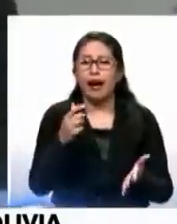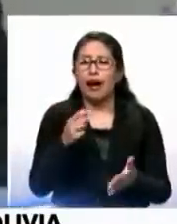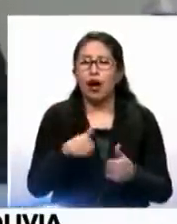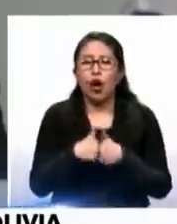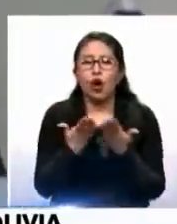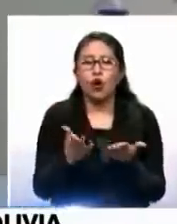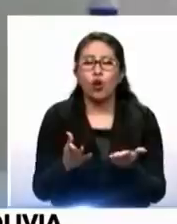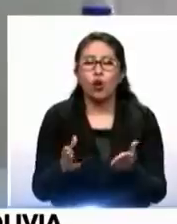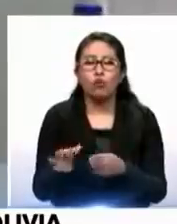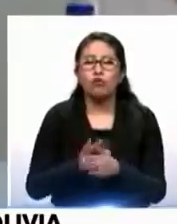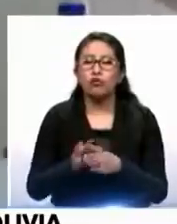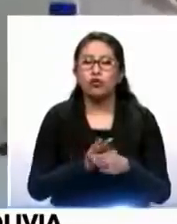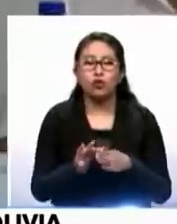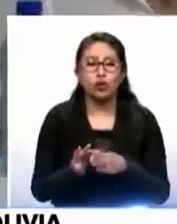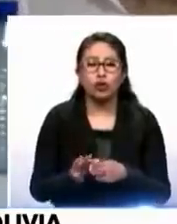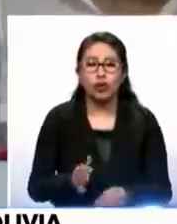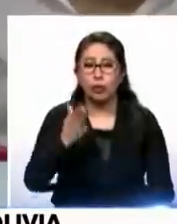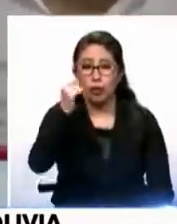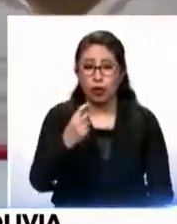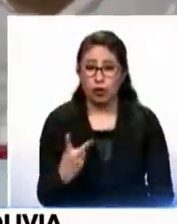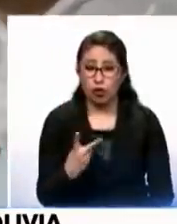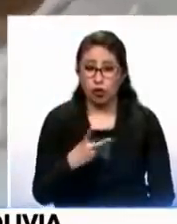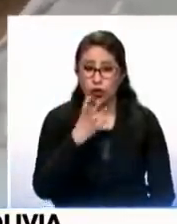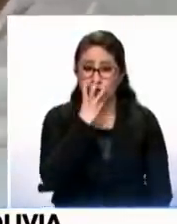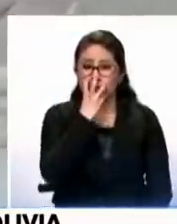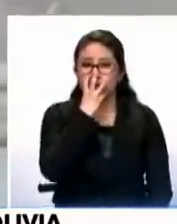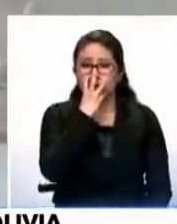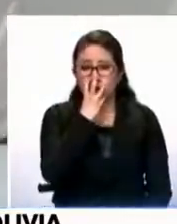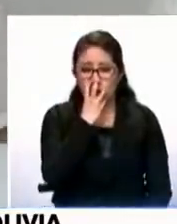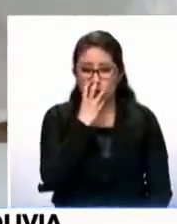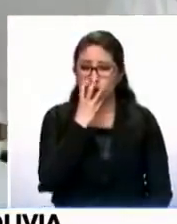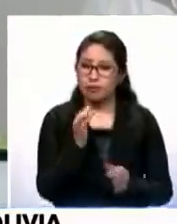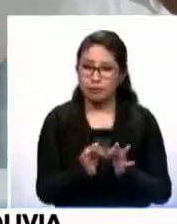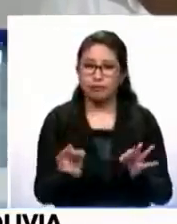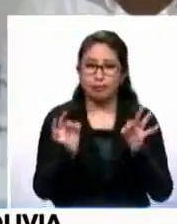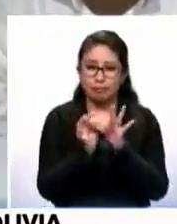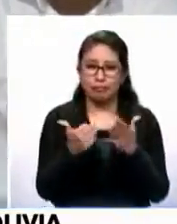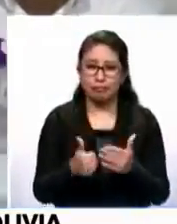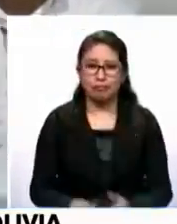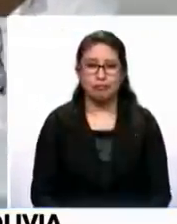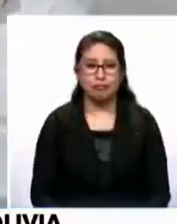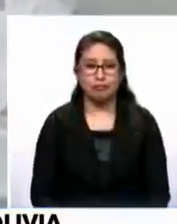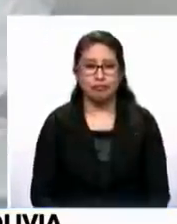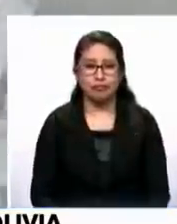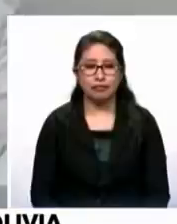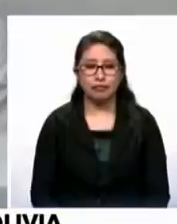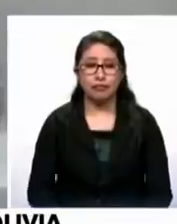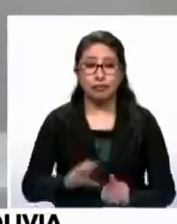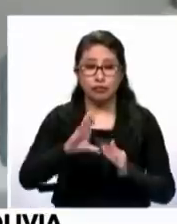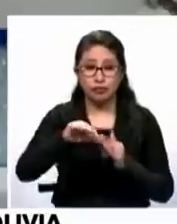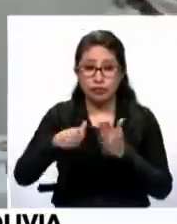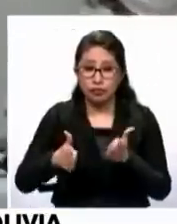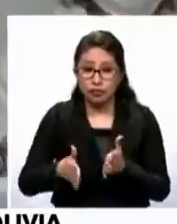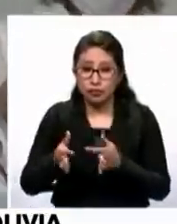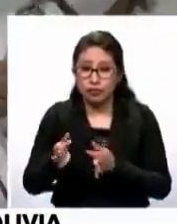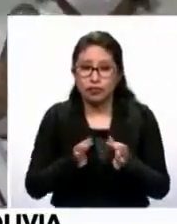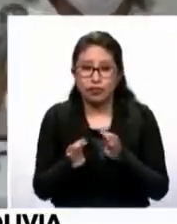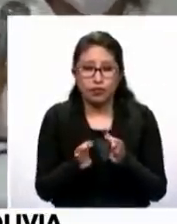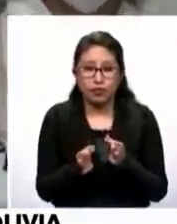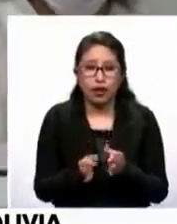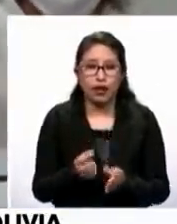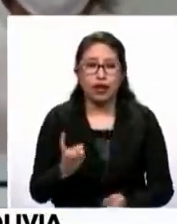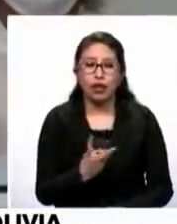porque ambos son muy útiles en esta situación. Él les va a decir en detalle que